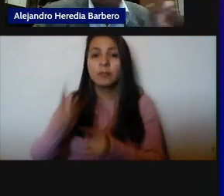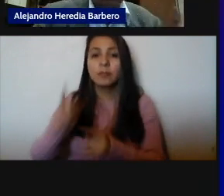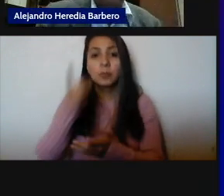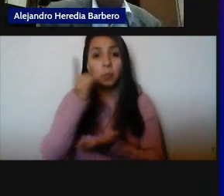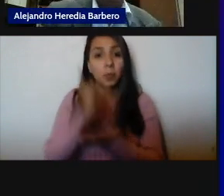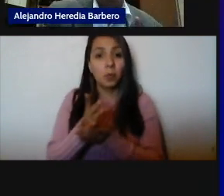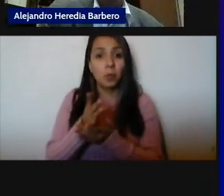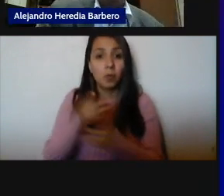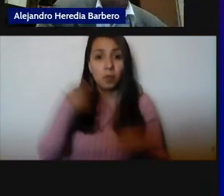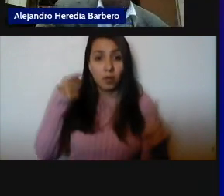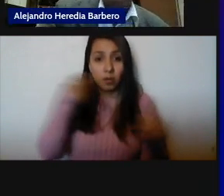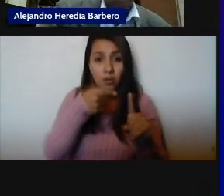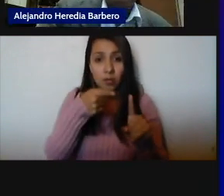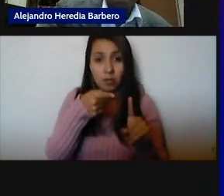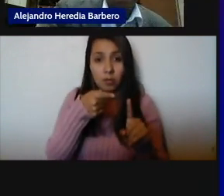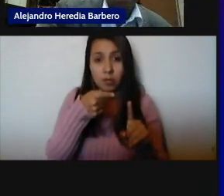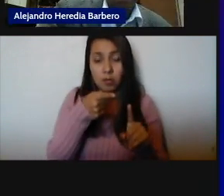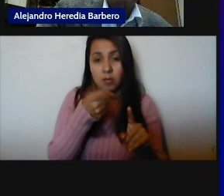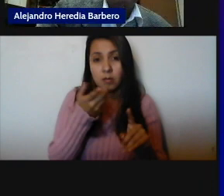aspectos, no solamente